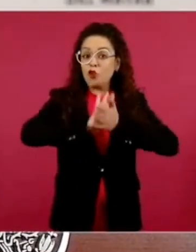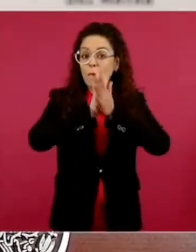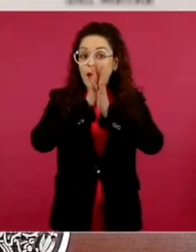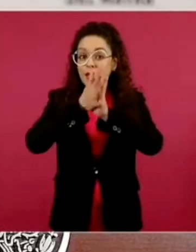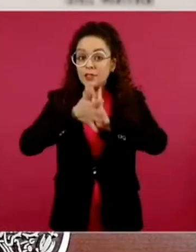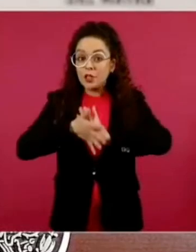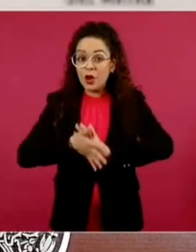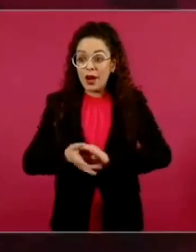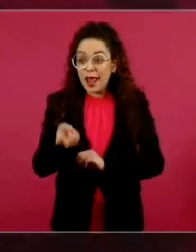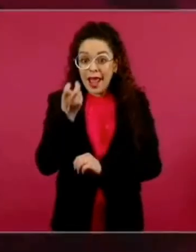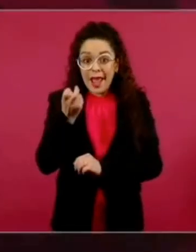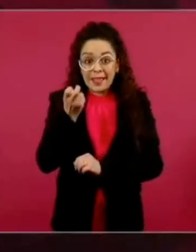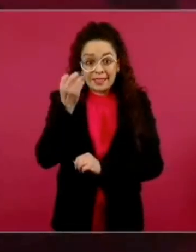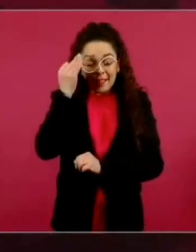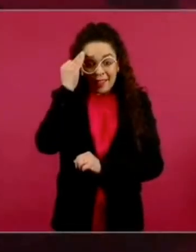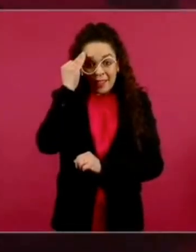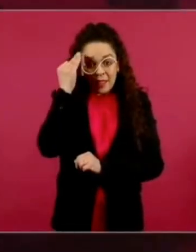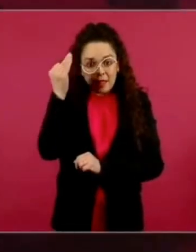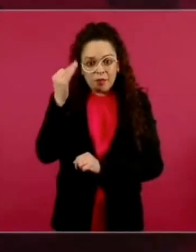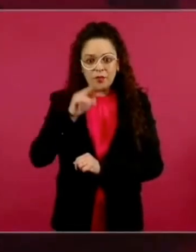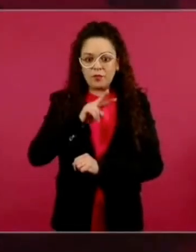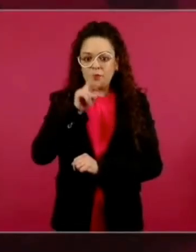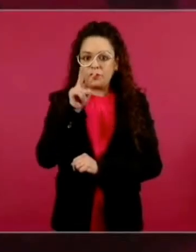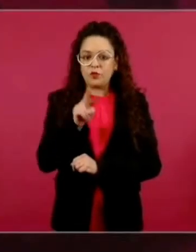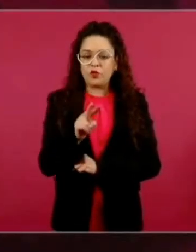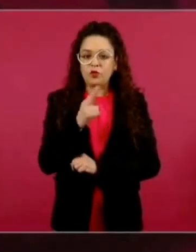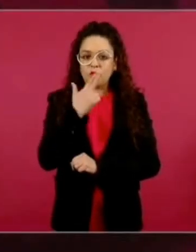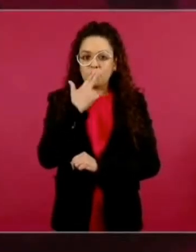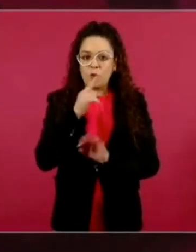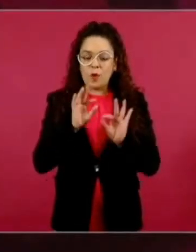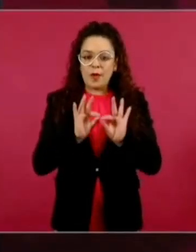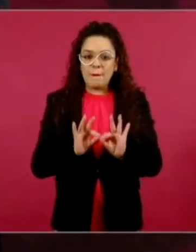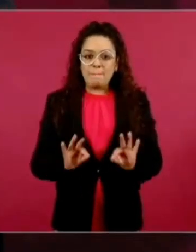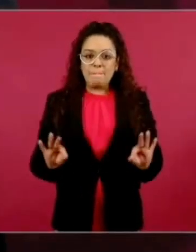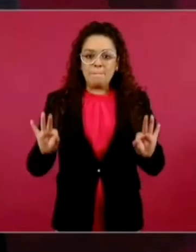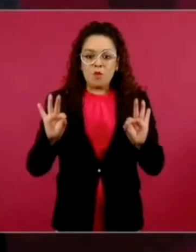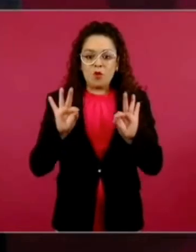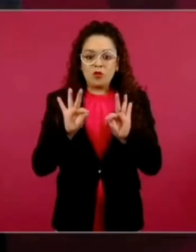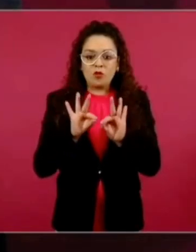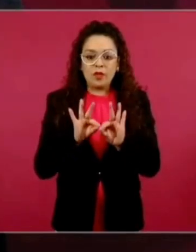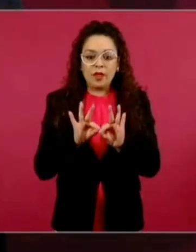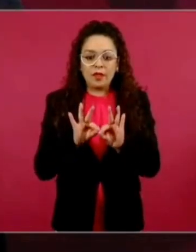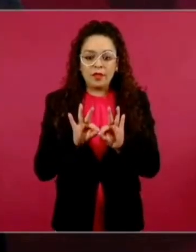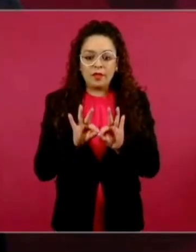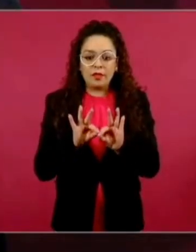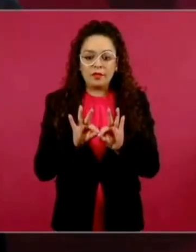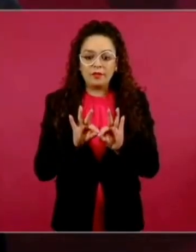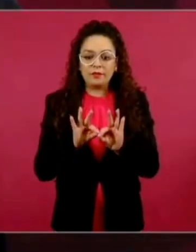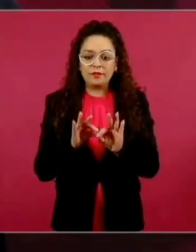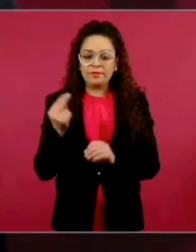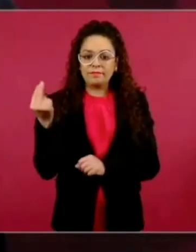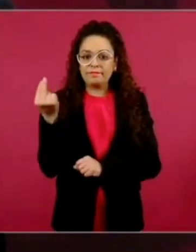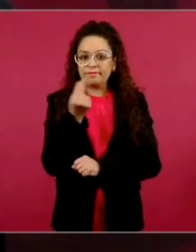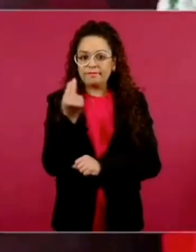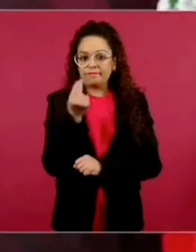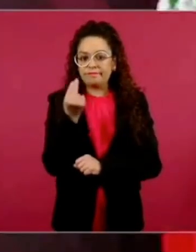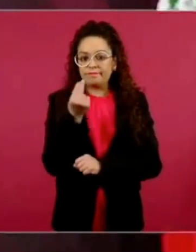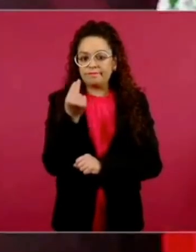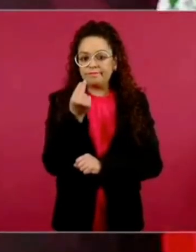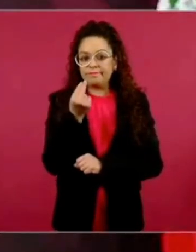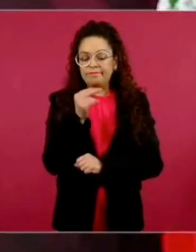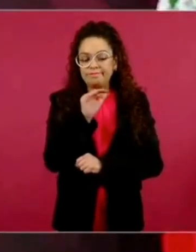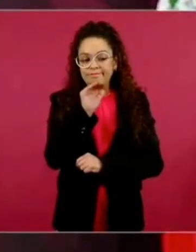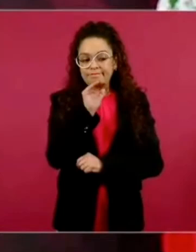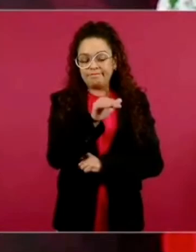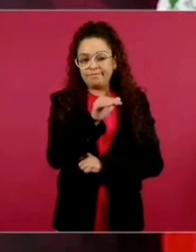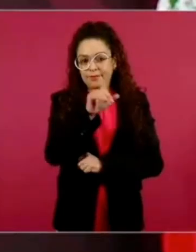es imprescindible recurrir a la sabiduría y experiencia del presidente